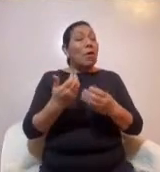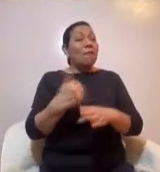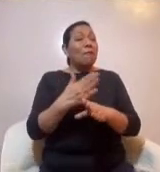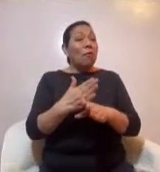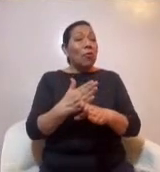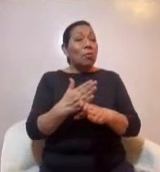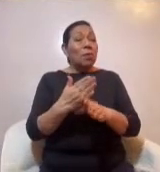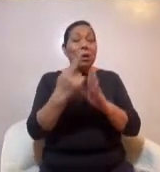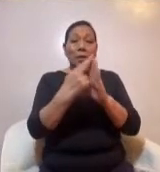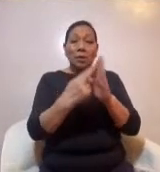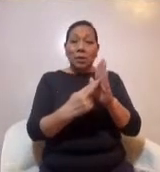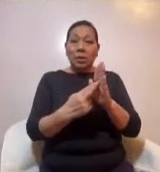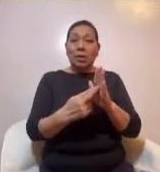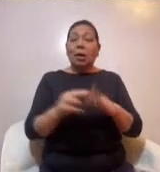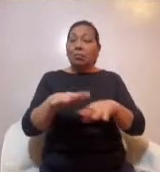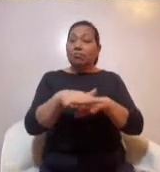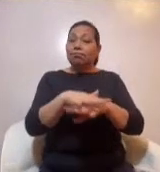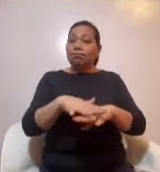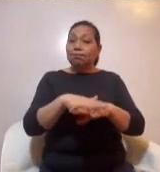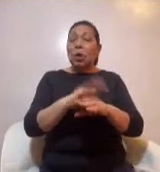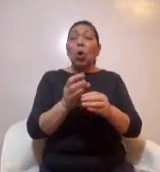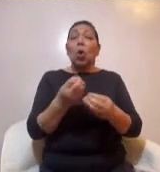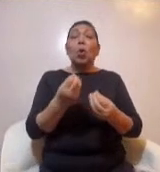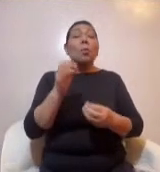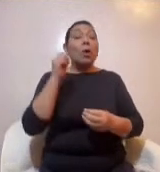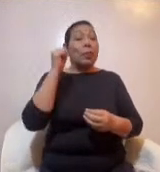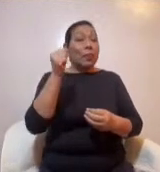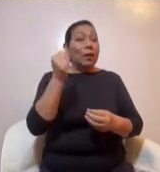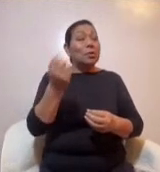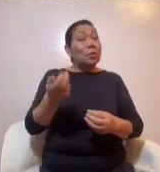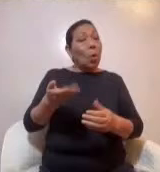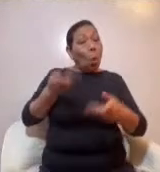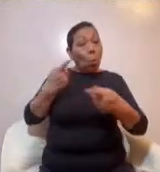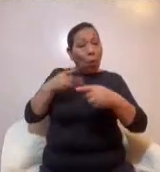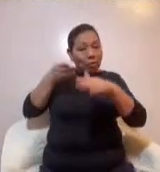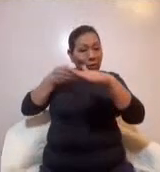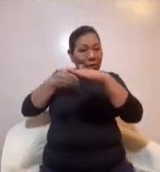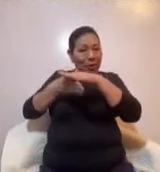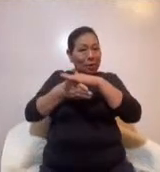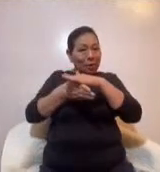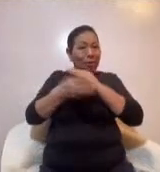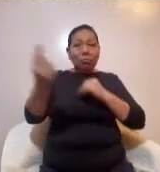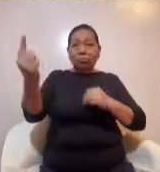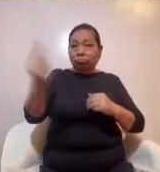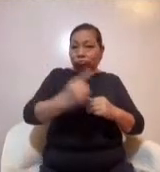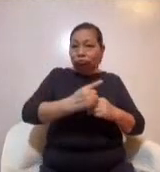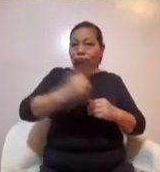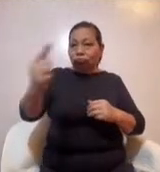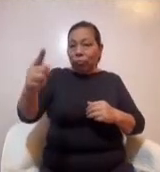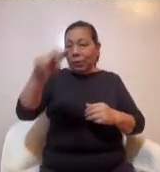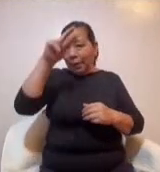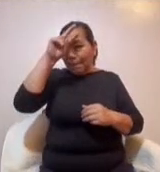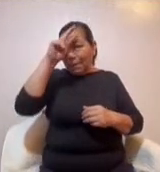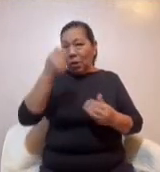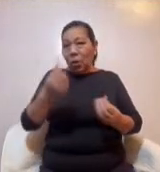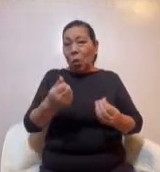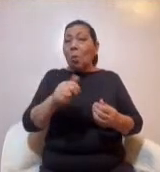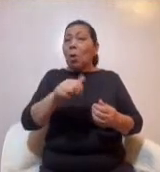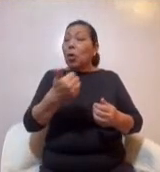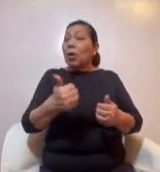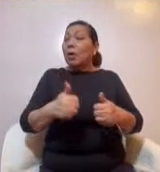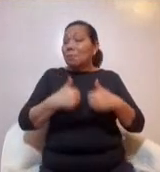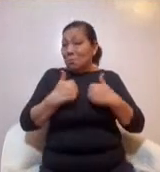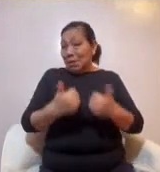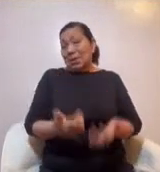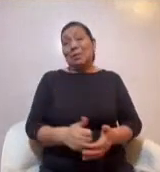la debida motivación de las resoluciones administrativas, así como el derecho de ingresar, transitar y salir del territorio peruano en